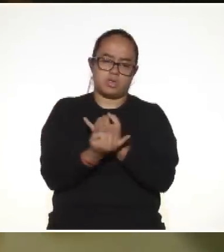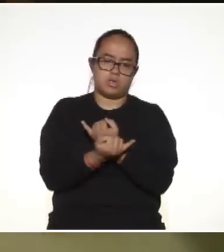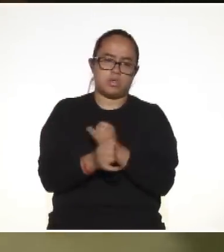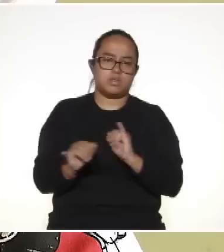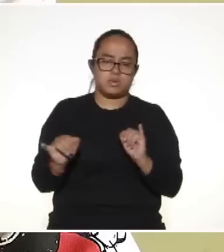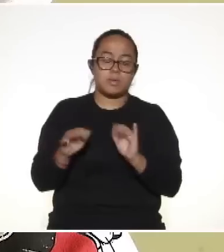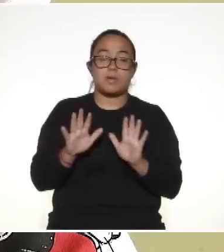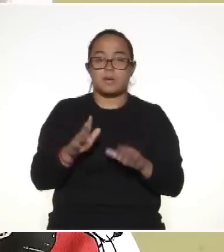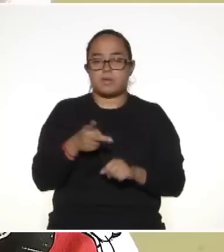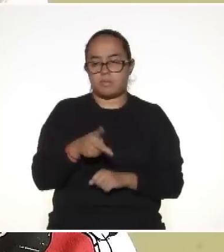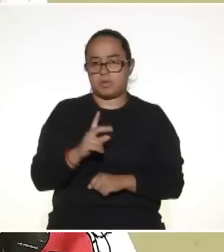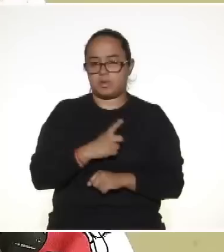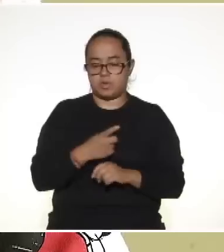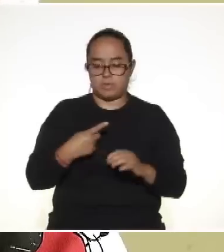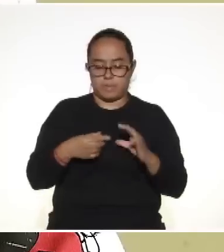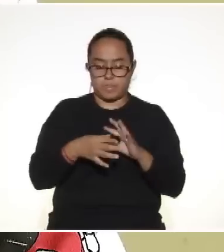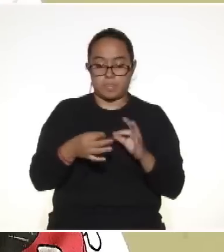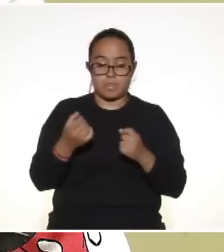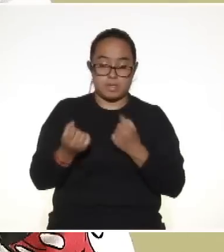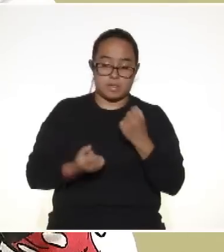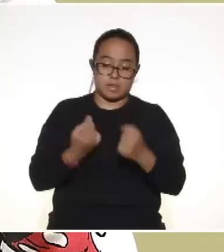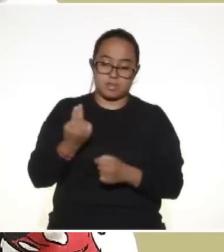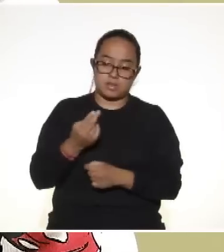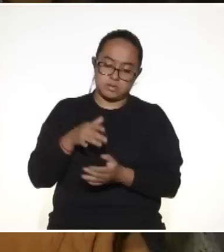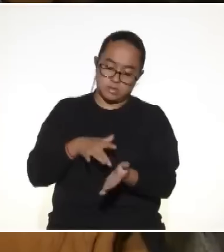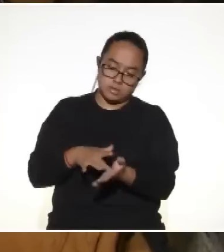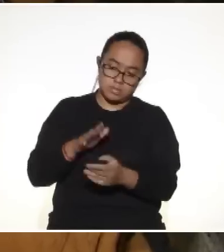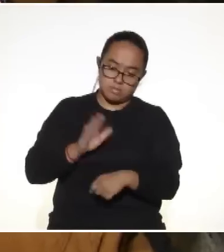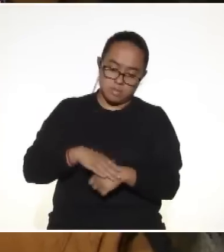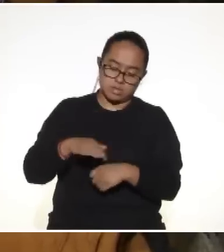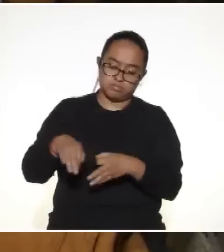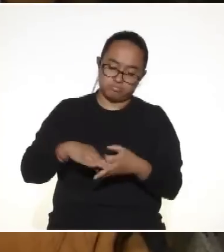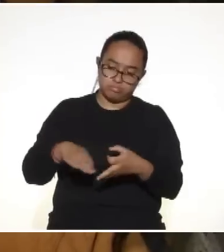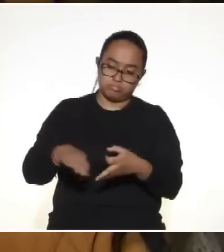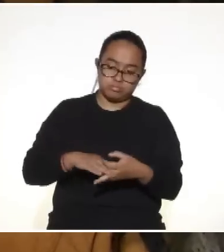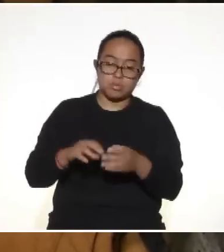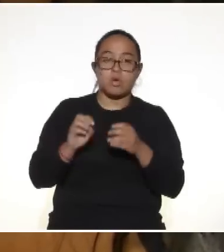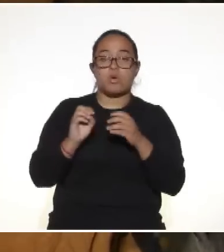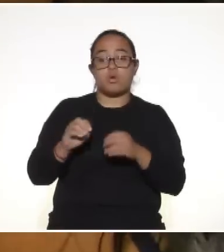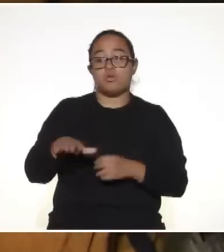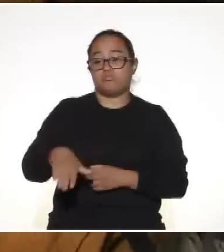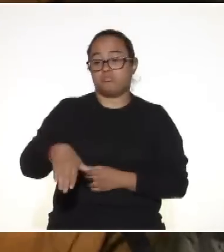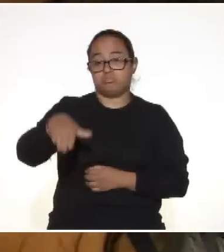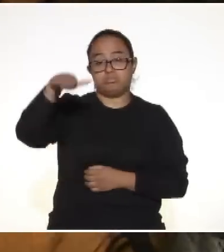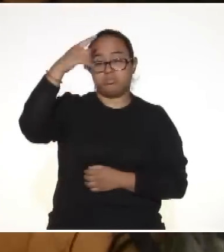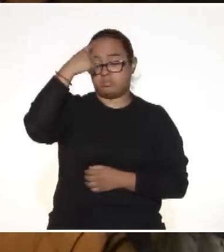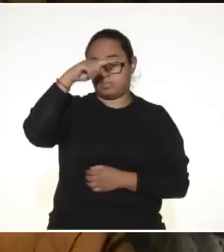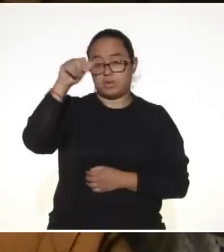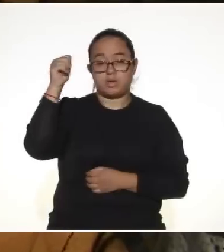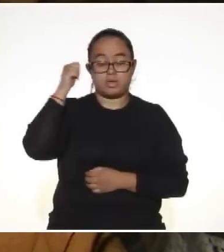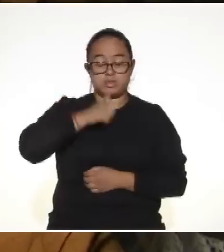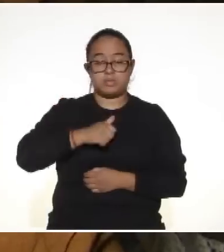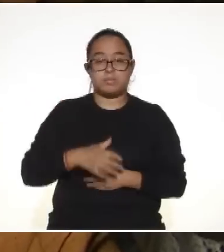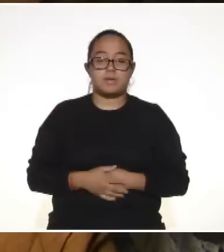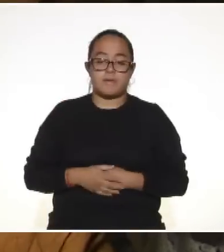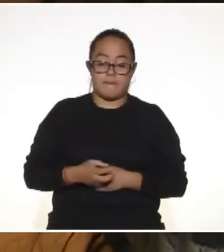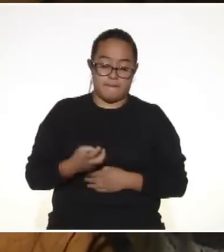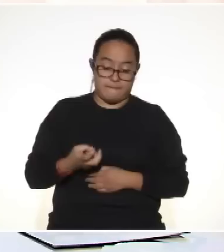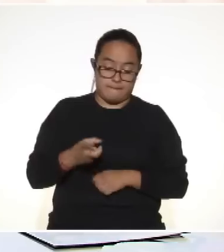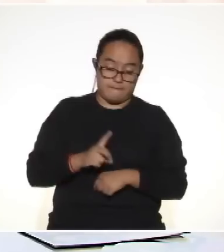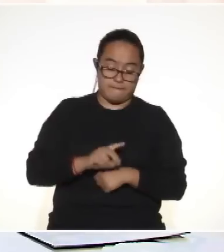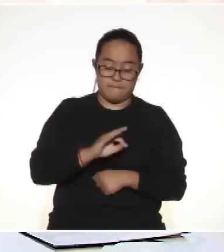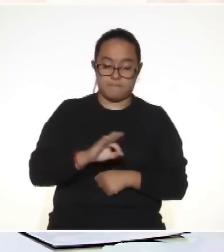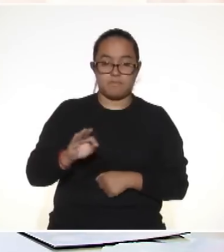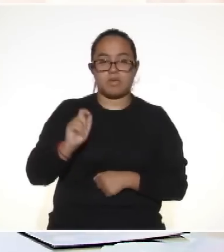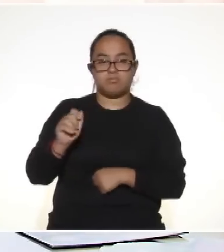aunque cabe aclarar que algunas necesitan apoyo constante o incluso durante toda su vida. Esta fecha es